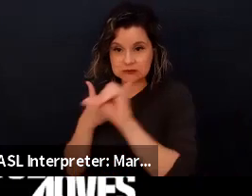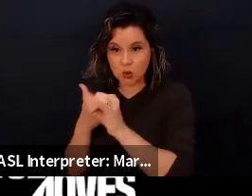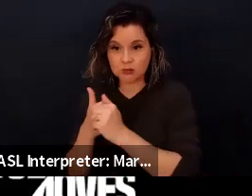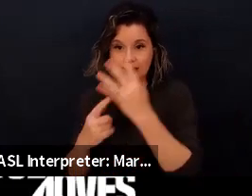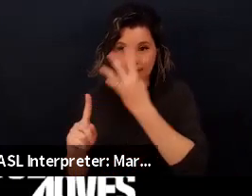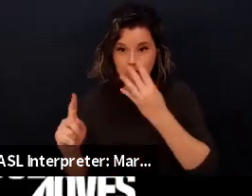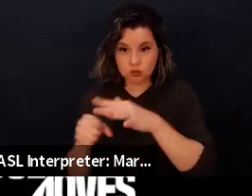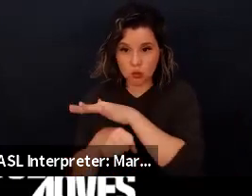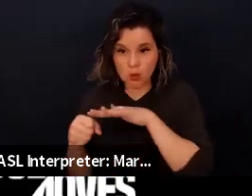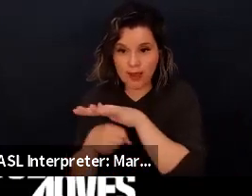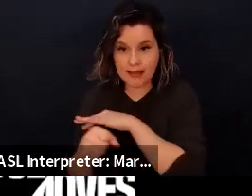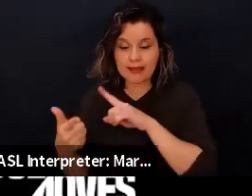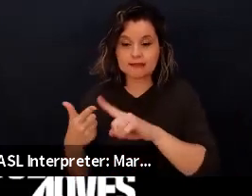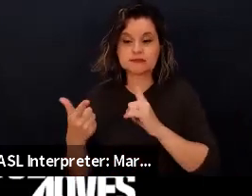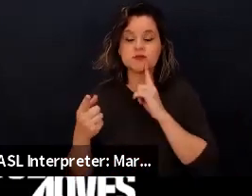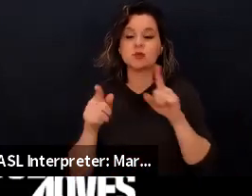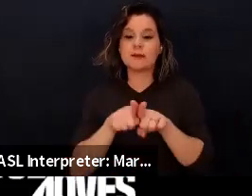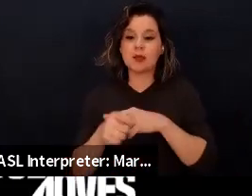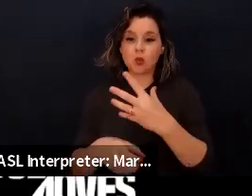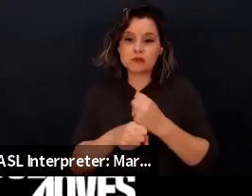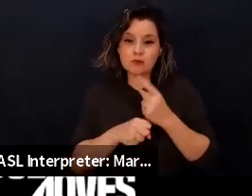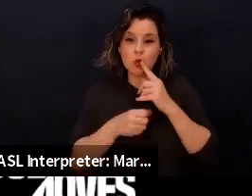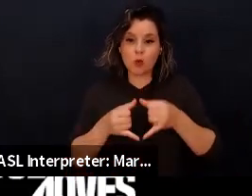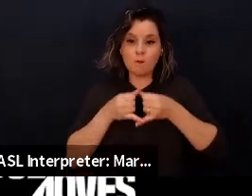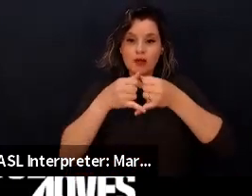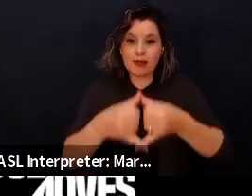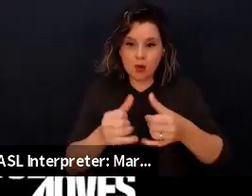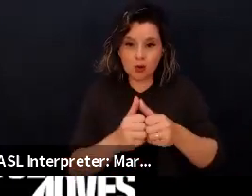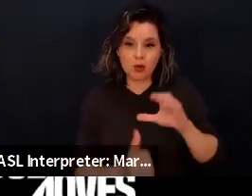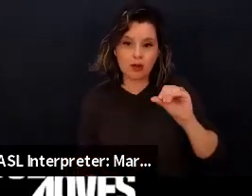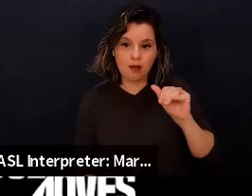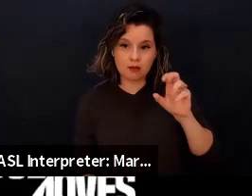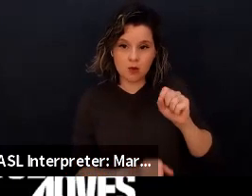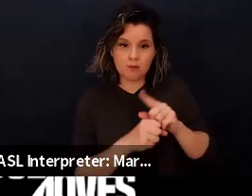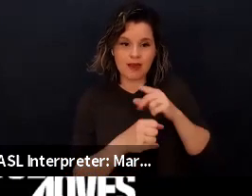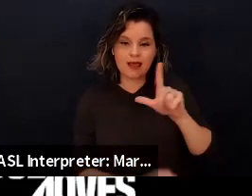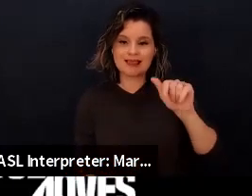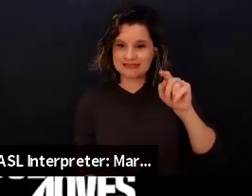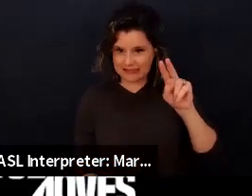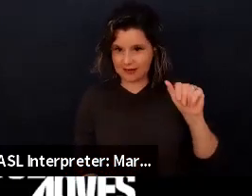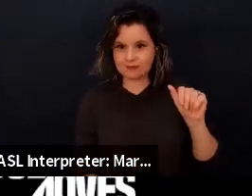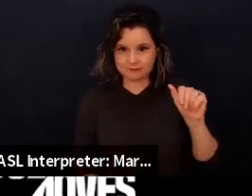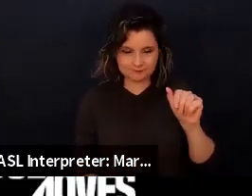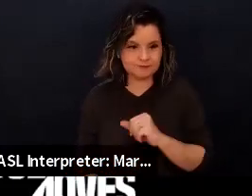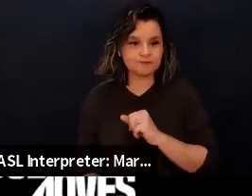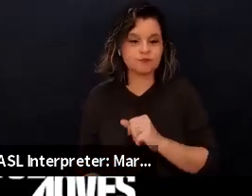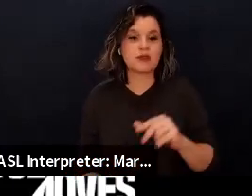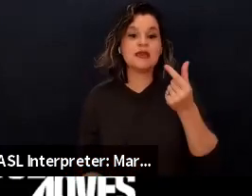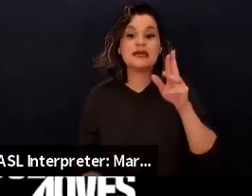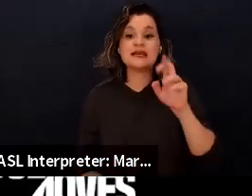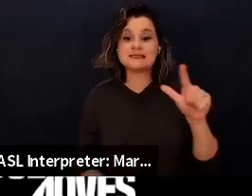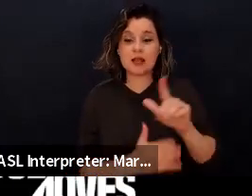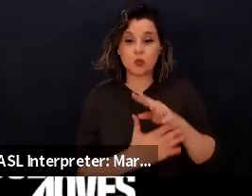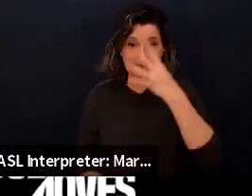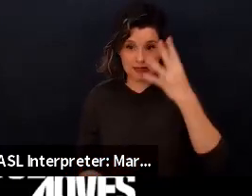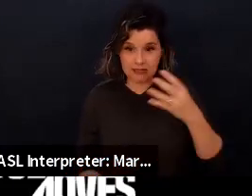inmigración locales, por los que recibió un premio de Cosmo para Latinas. Grisel es una